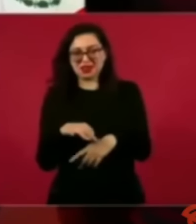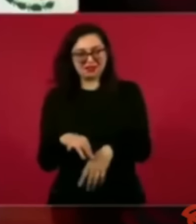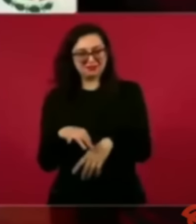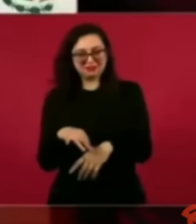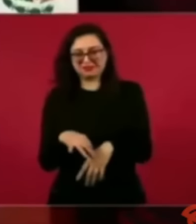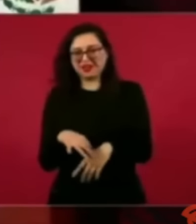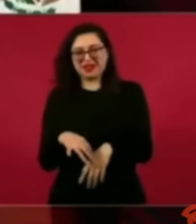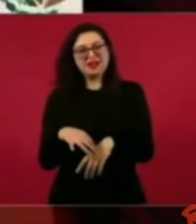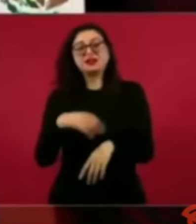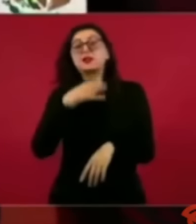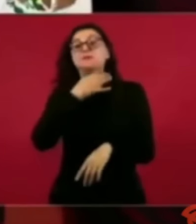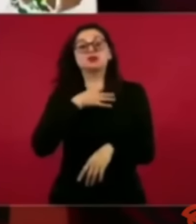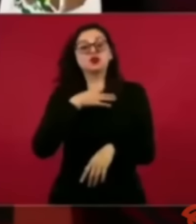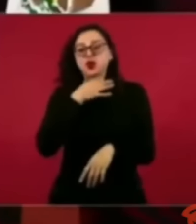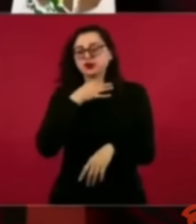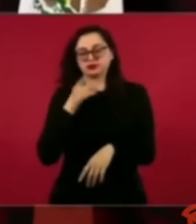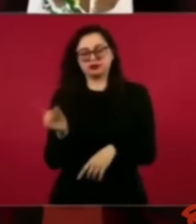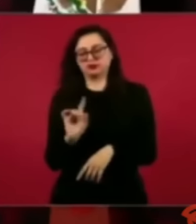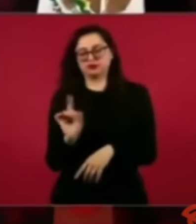pescuezo,